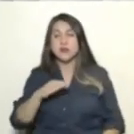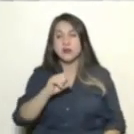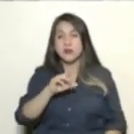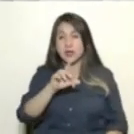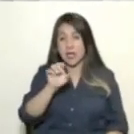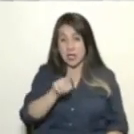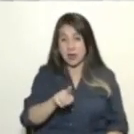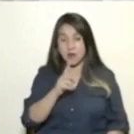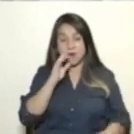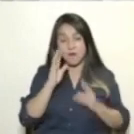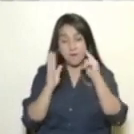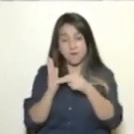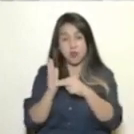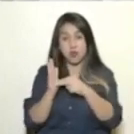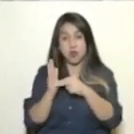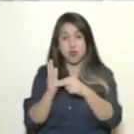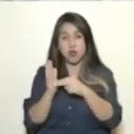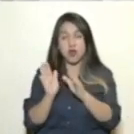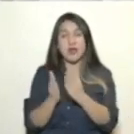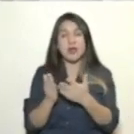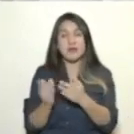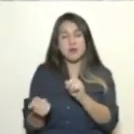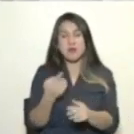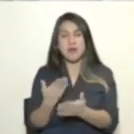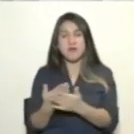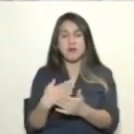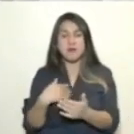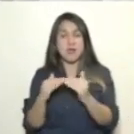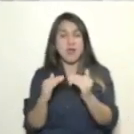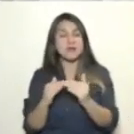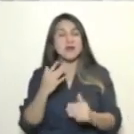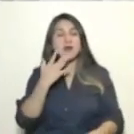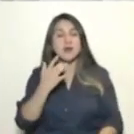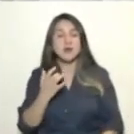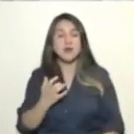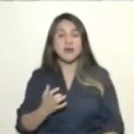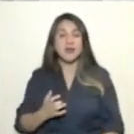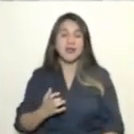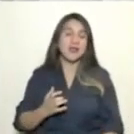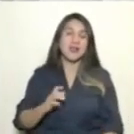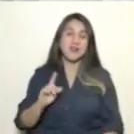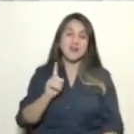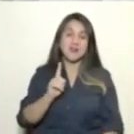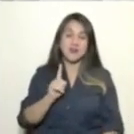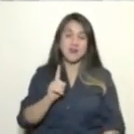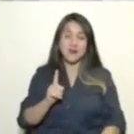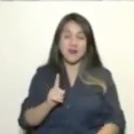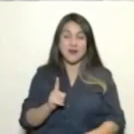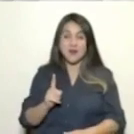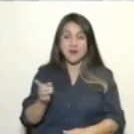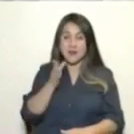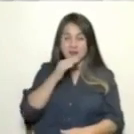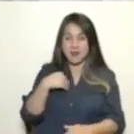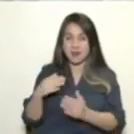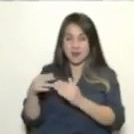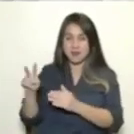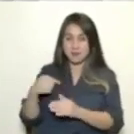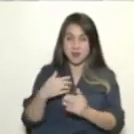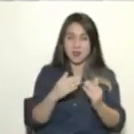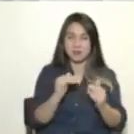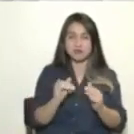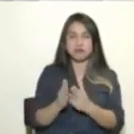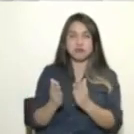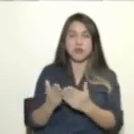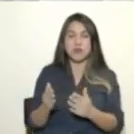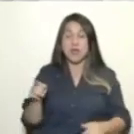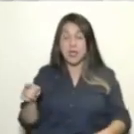Fuentes vio ese librito la primera vez en mi casa, porque él todavía no lo tenía en su casa en México, no lo había visto. Y lo abrió. ¿Y qué cree que hizo